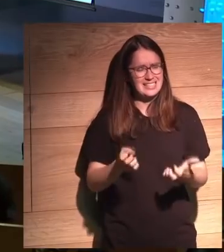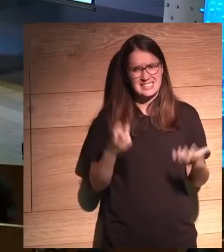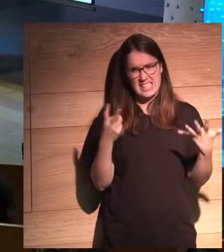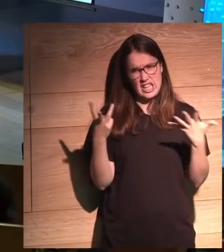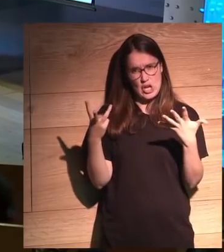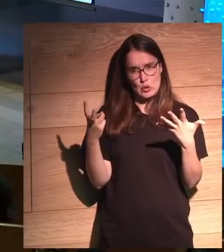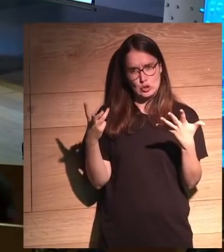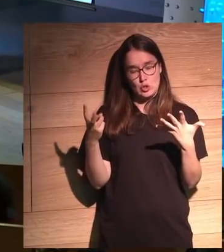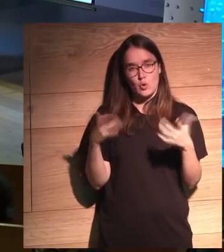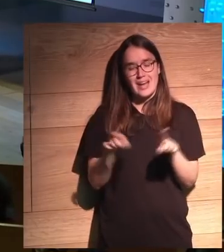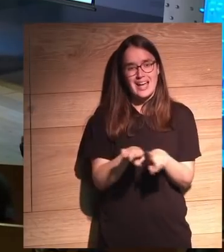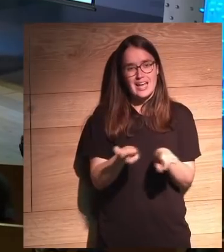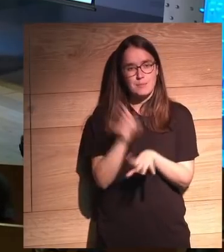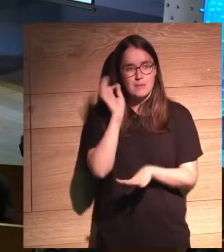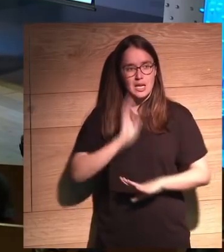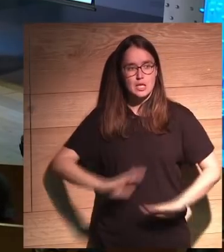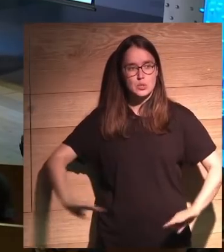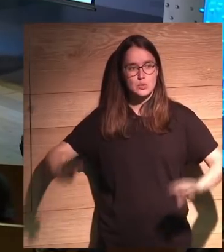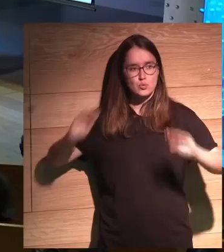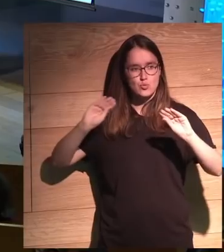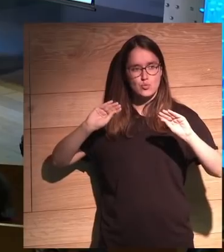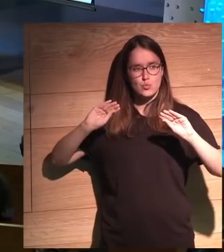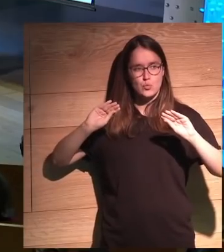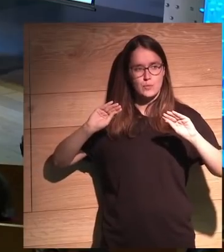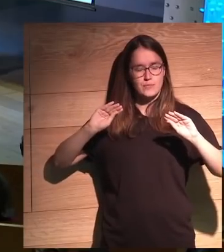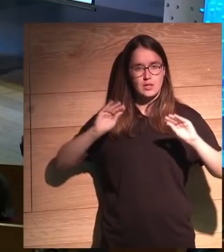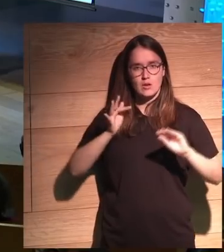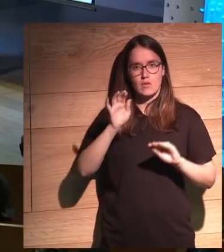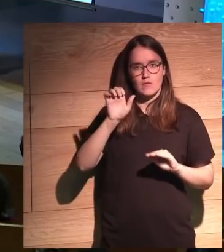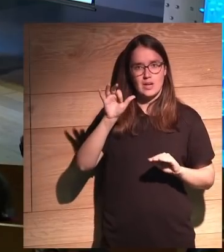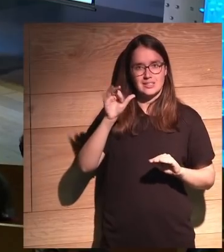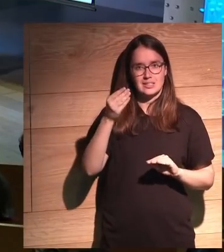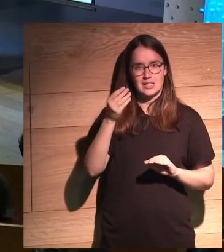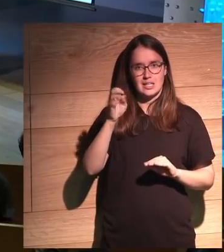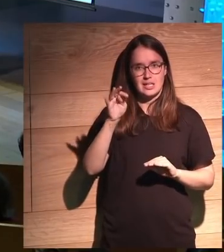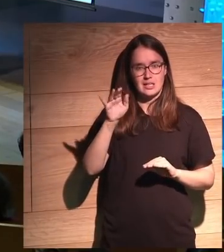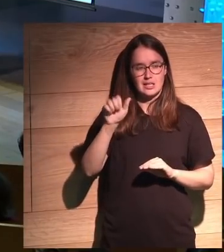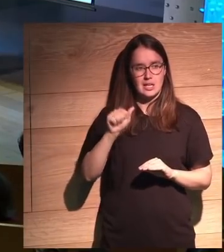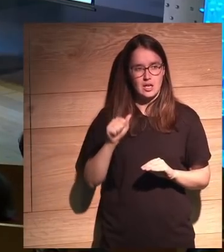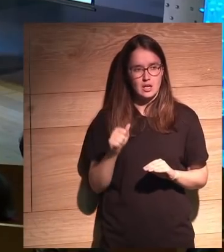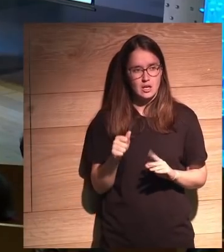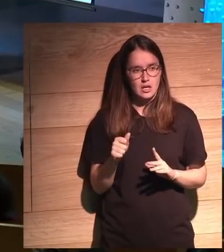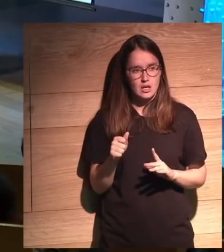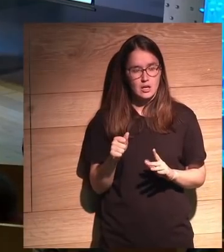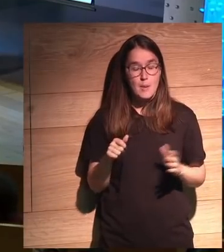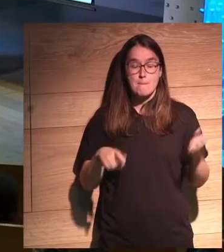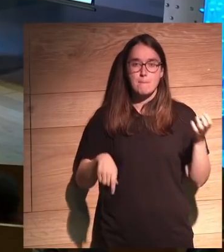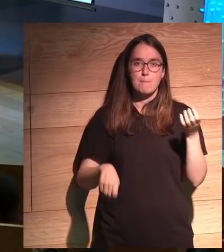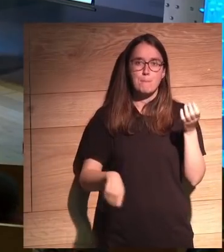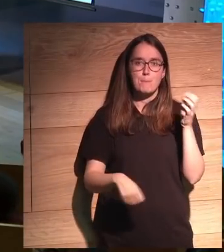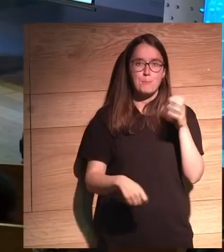8. Una hermana de Lluïsa Vidal, Frasquita Vidal, es